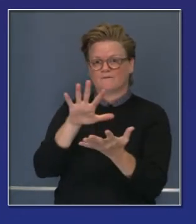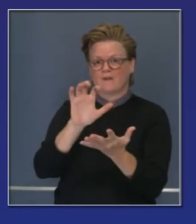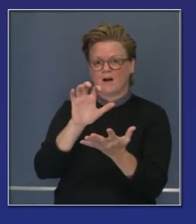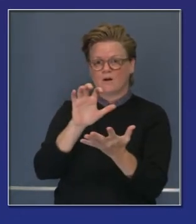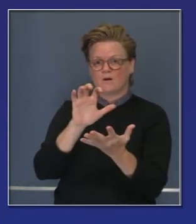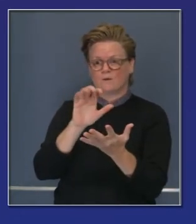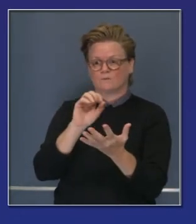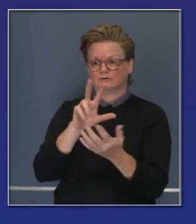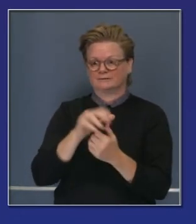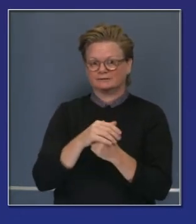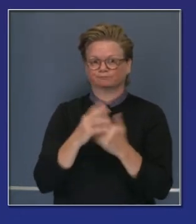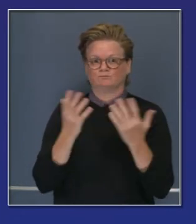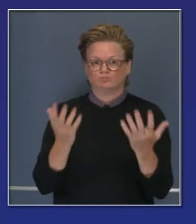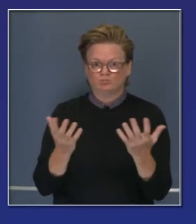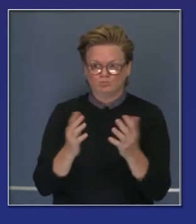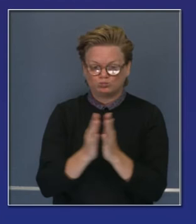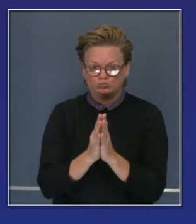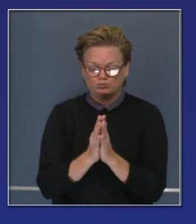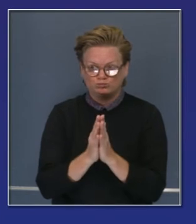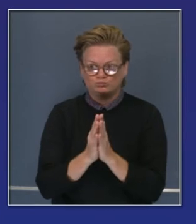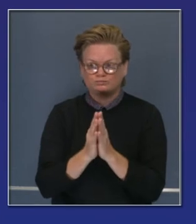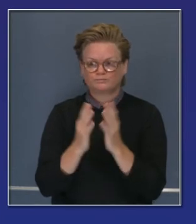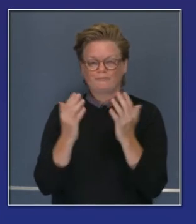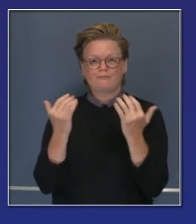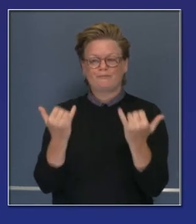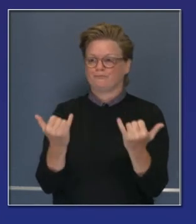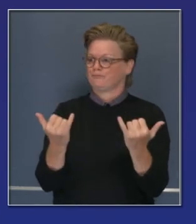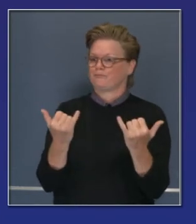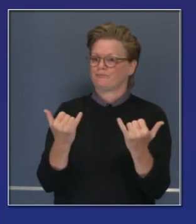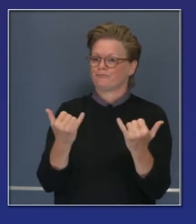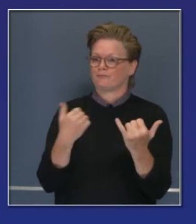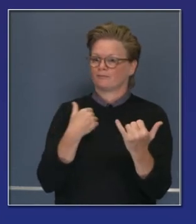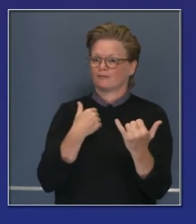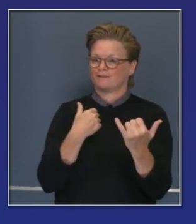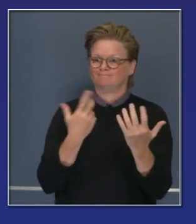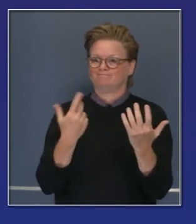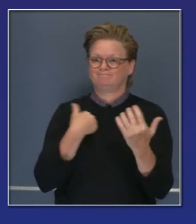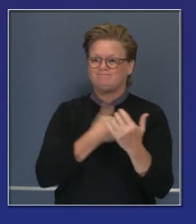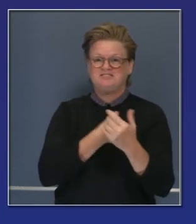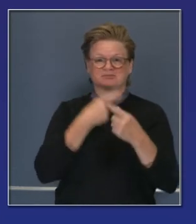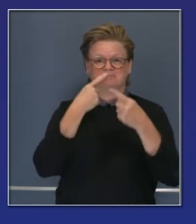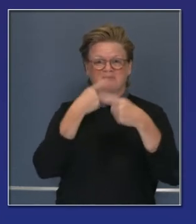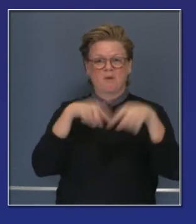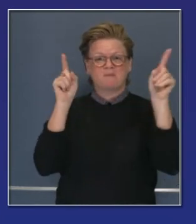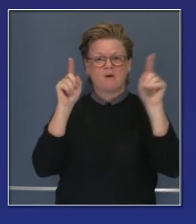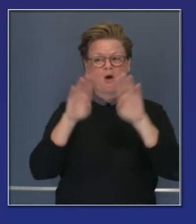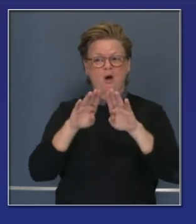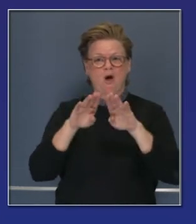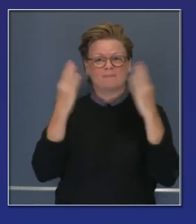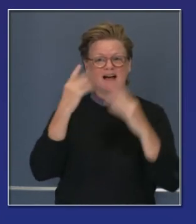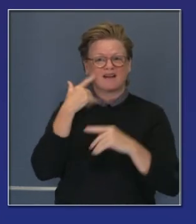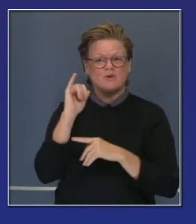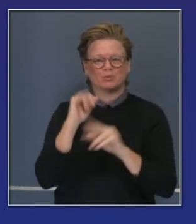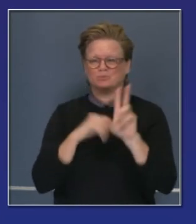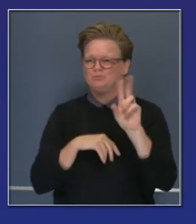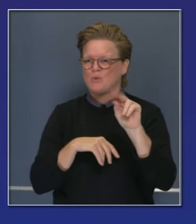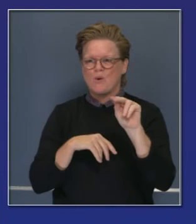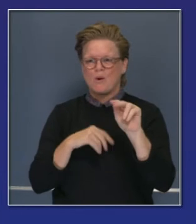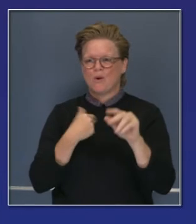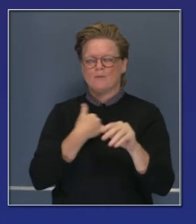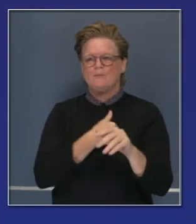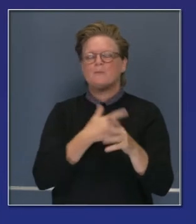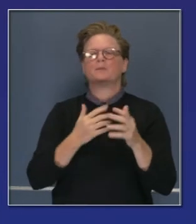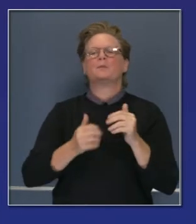un número muy sombrío, por eso hoy no estamos anunciando que estamos reabriendo la economía en el estado de California.